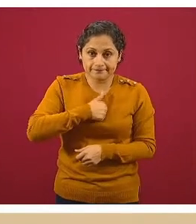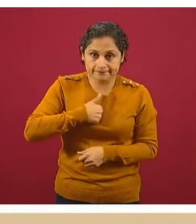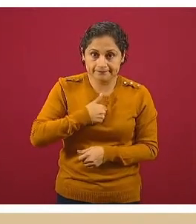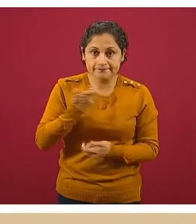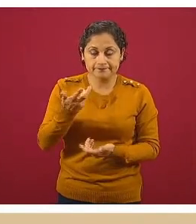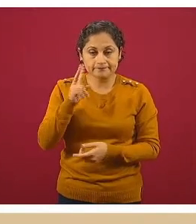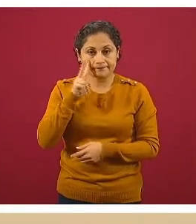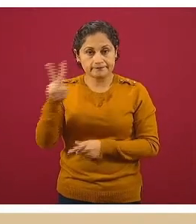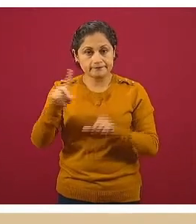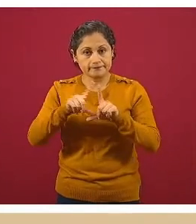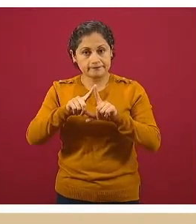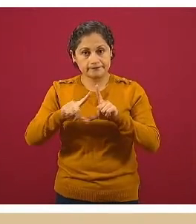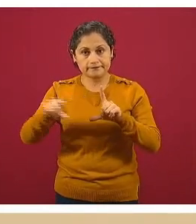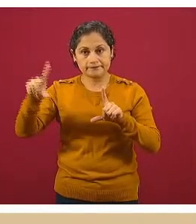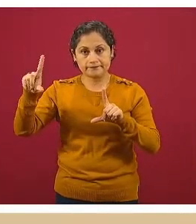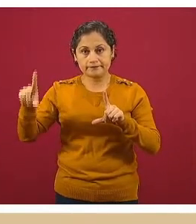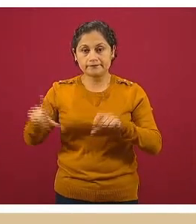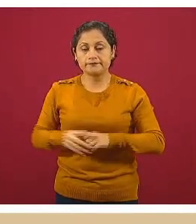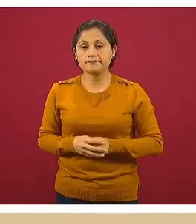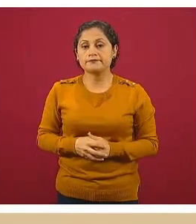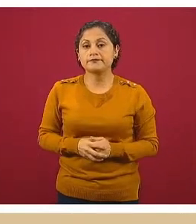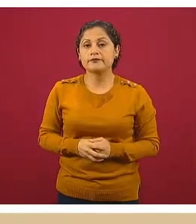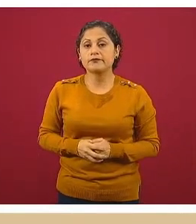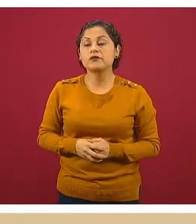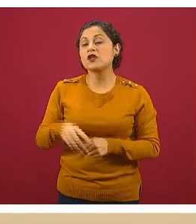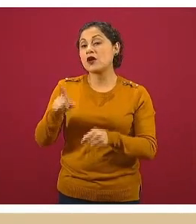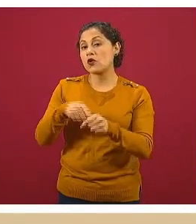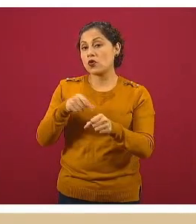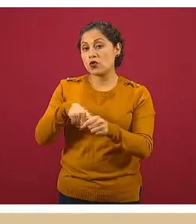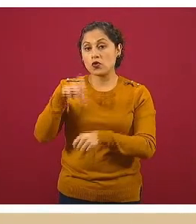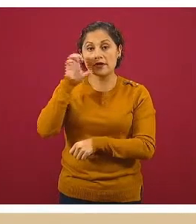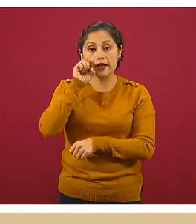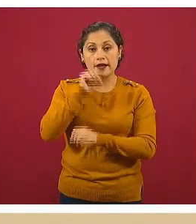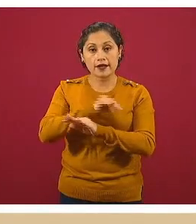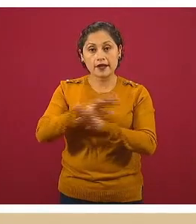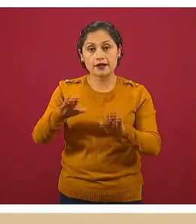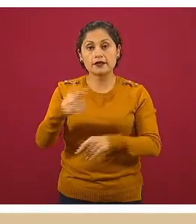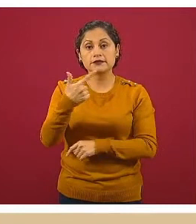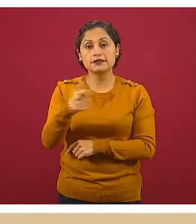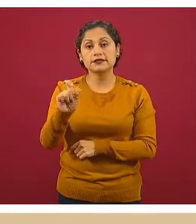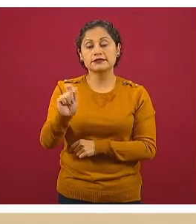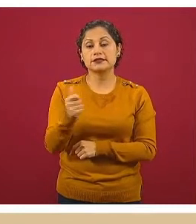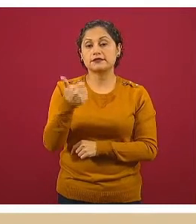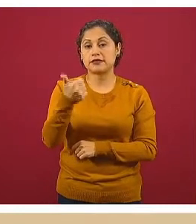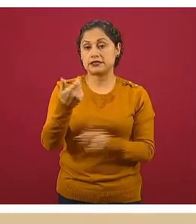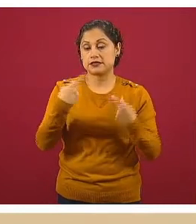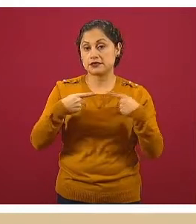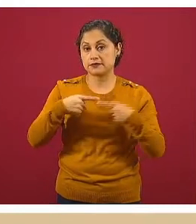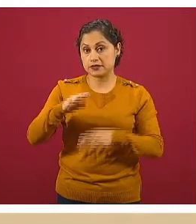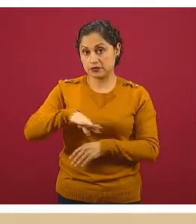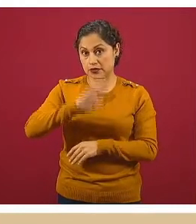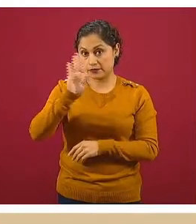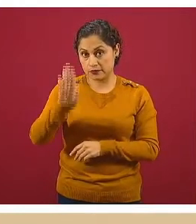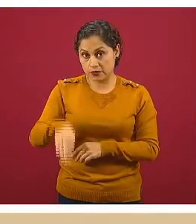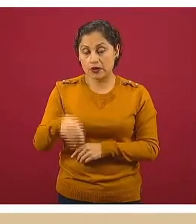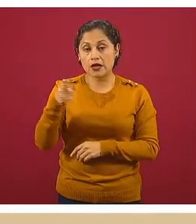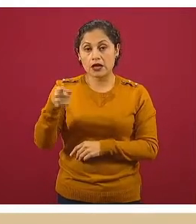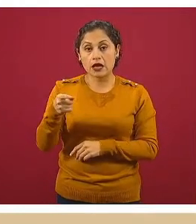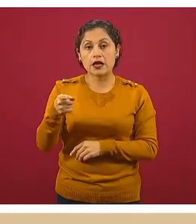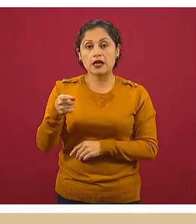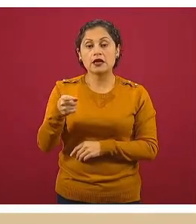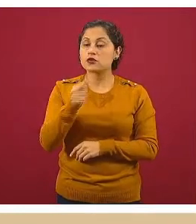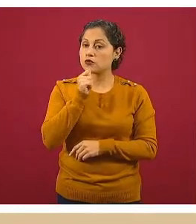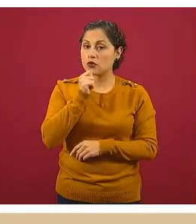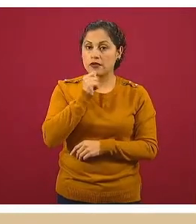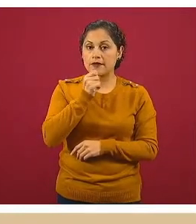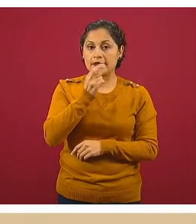y podemos ver también en el color naranja claro 726 defunciones que tienen una muestra de laboratorio que está